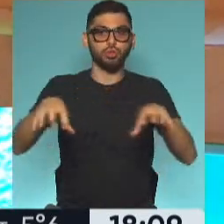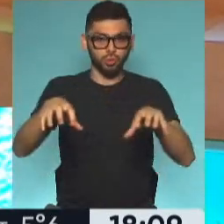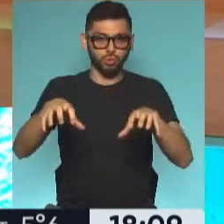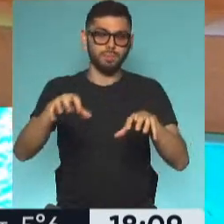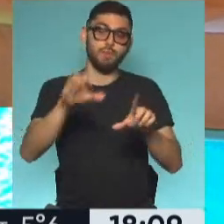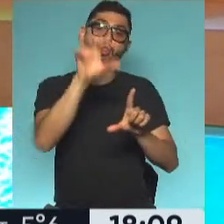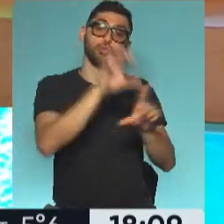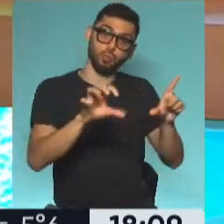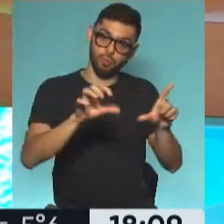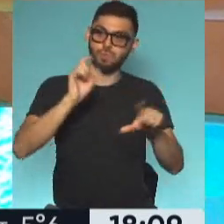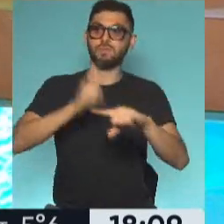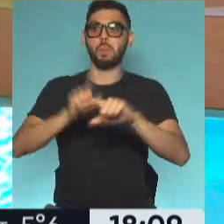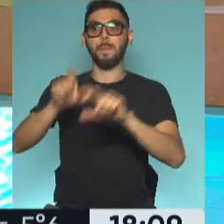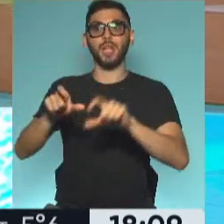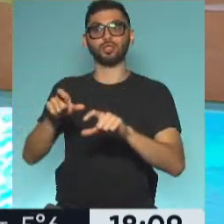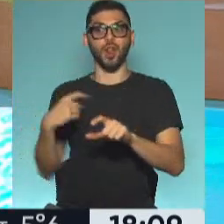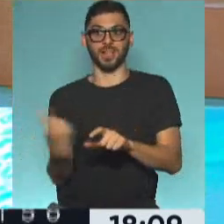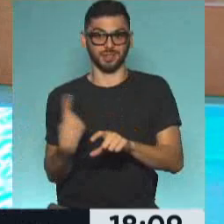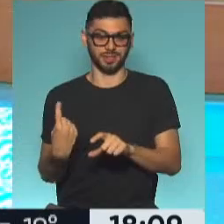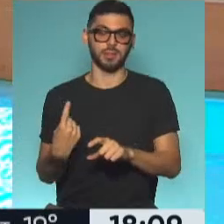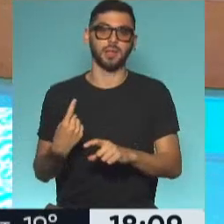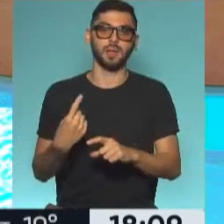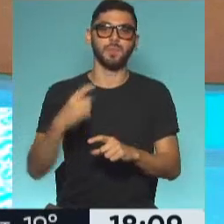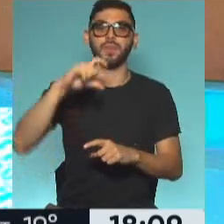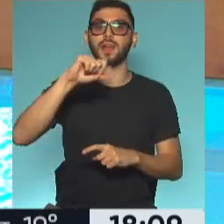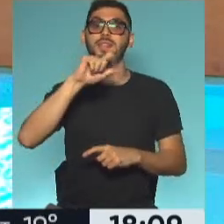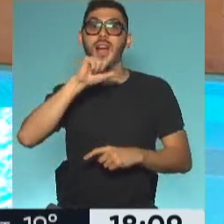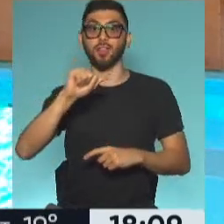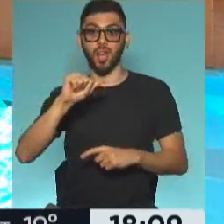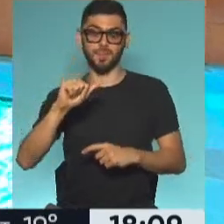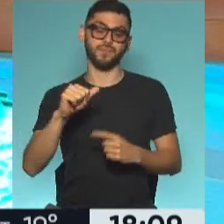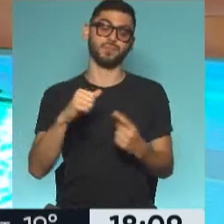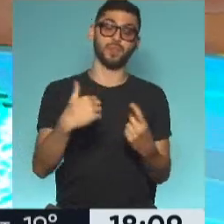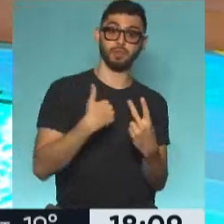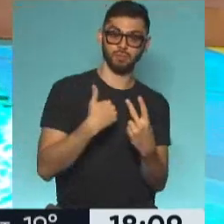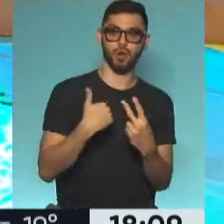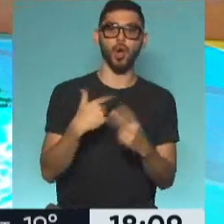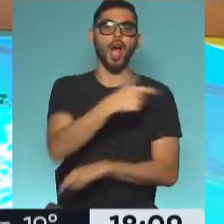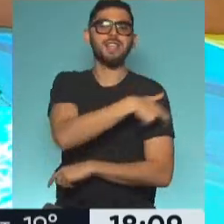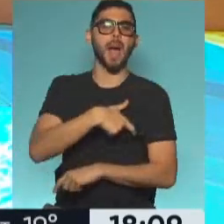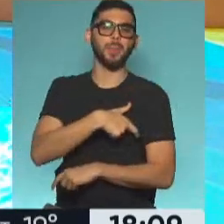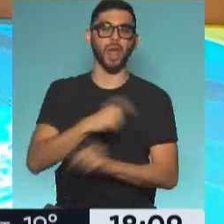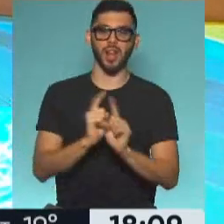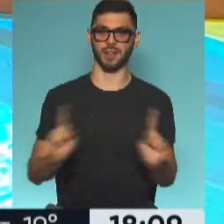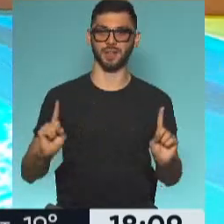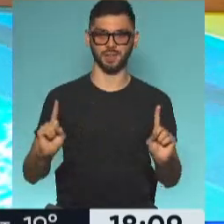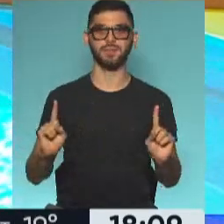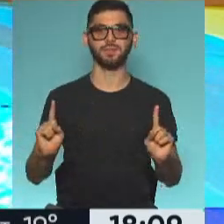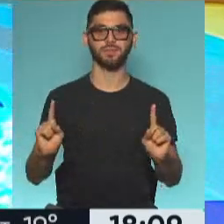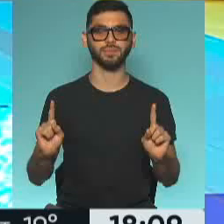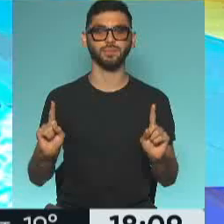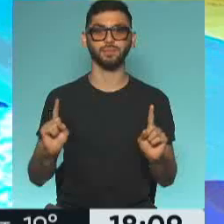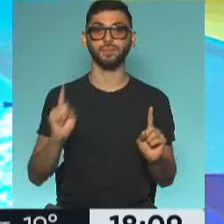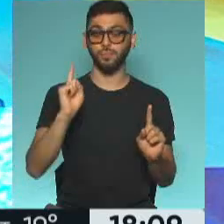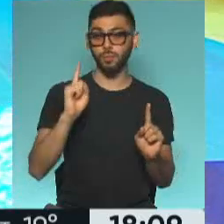tanto en el Zoom como las personas que estamos acá en el piso. Kate y yo vamos a ser los capitanes de cada uno de los equipos, pero dos